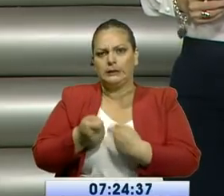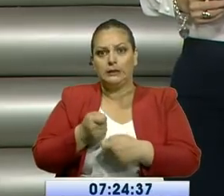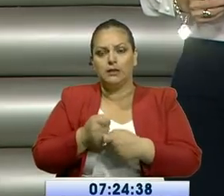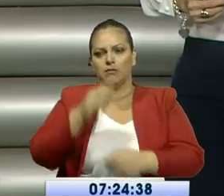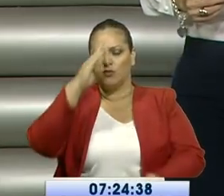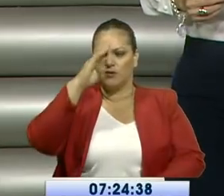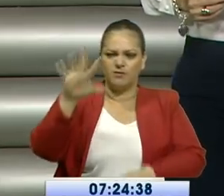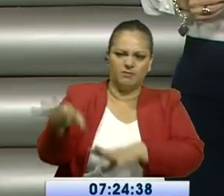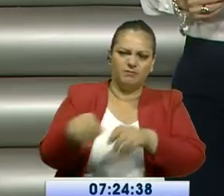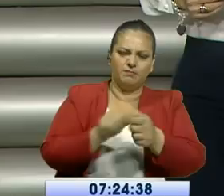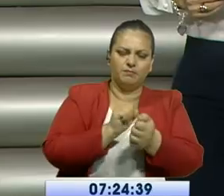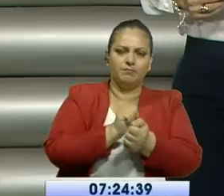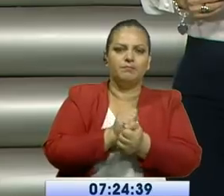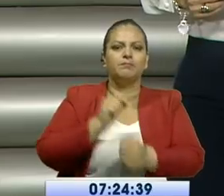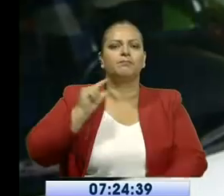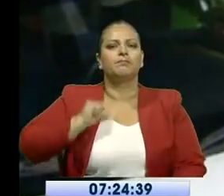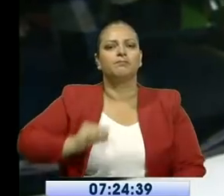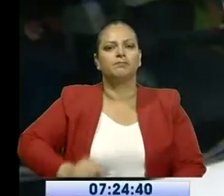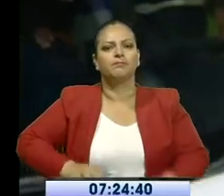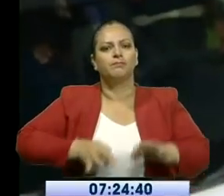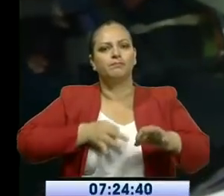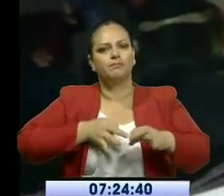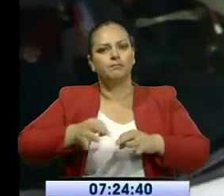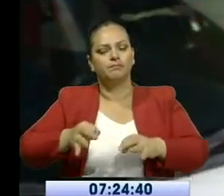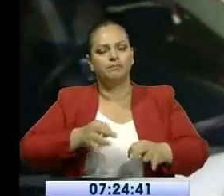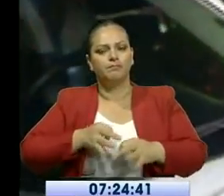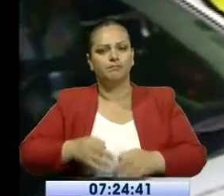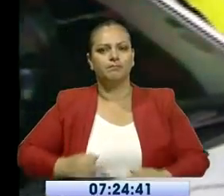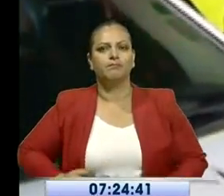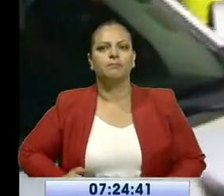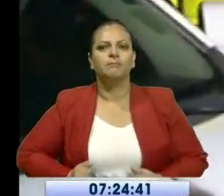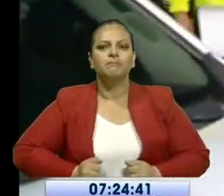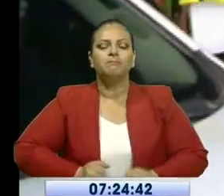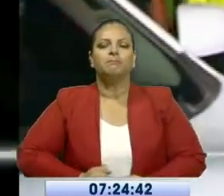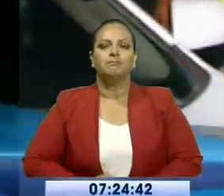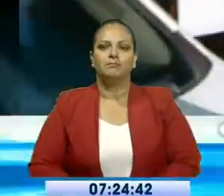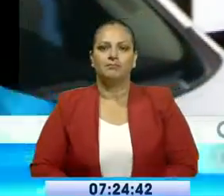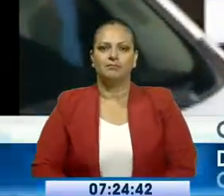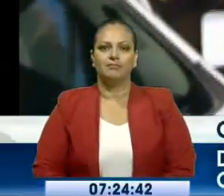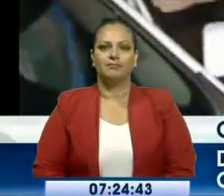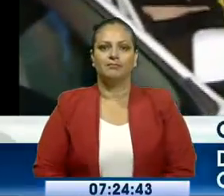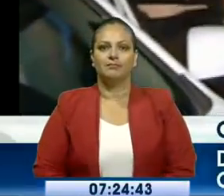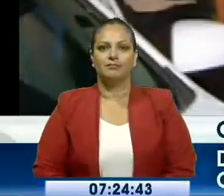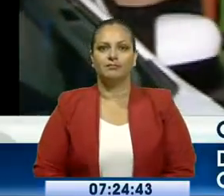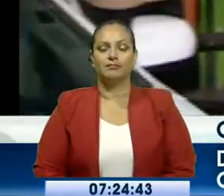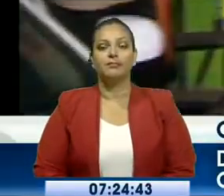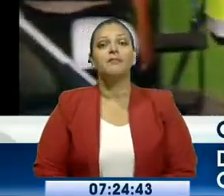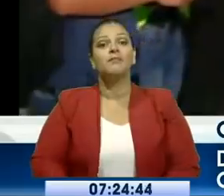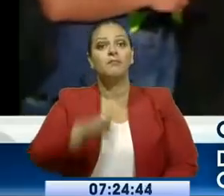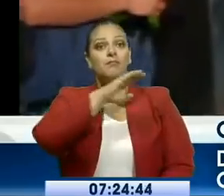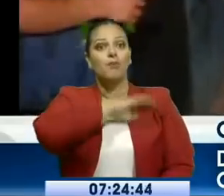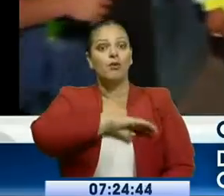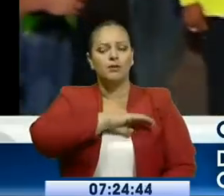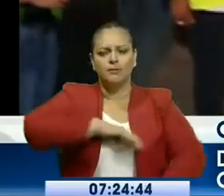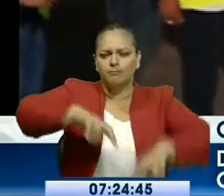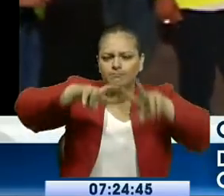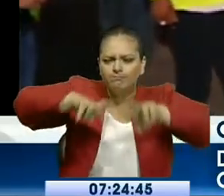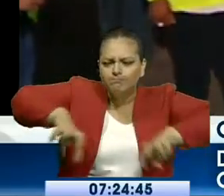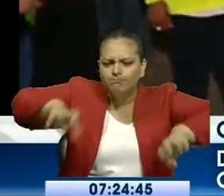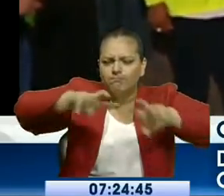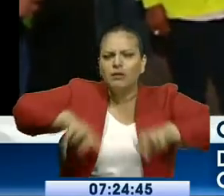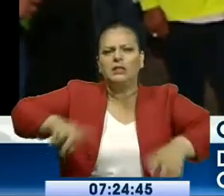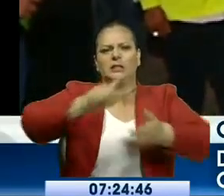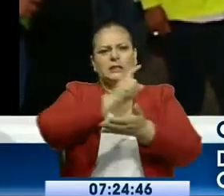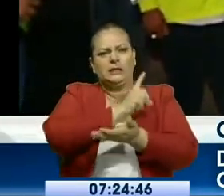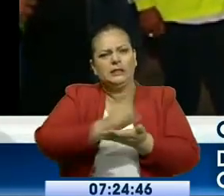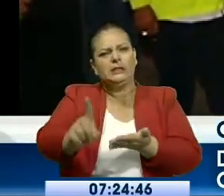tenemos detalles. Varias semanas de investigaciones apuntaban específicamente